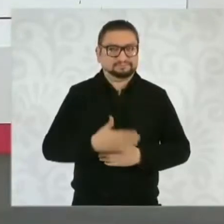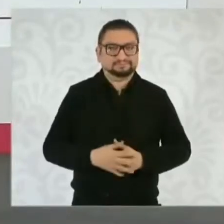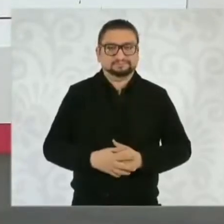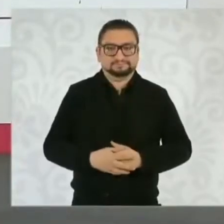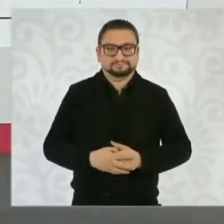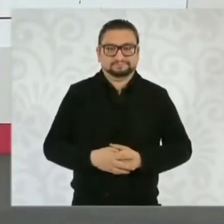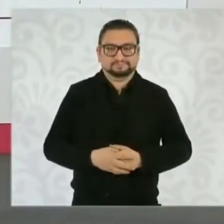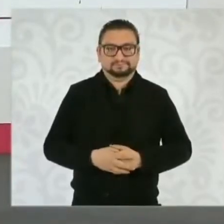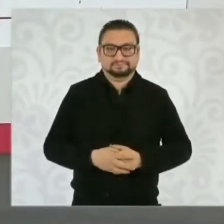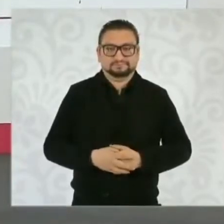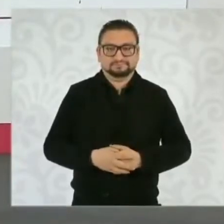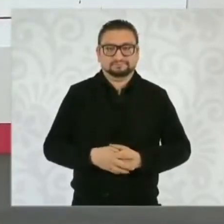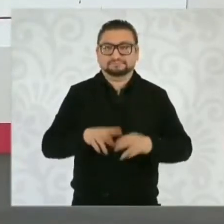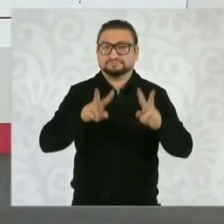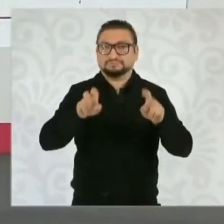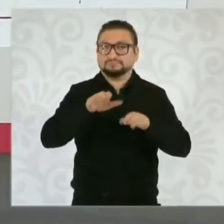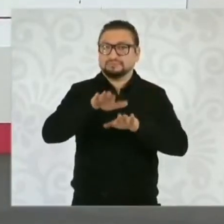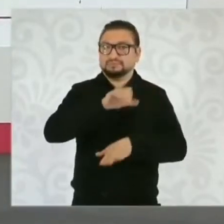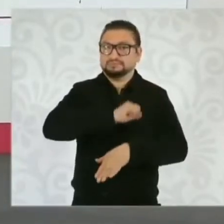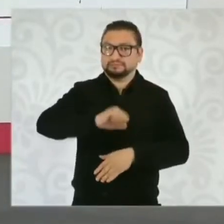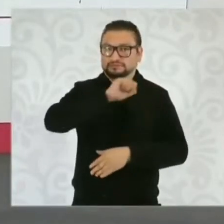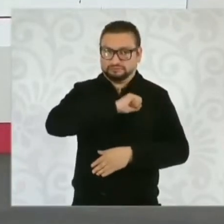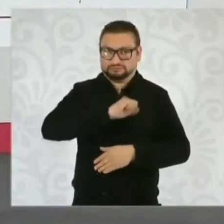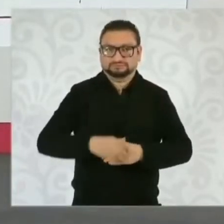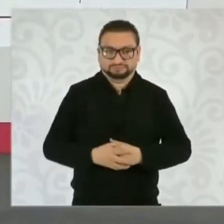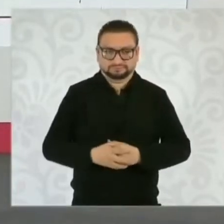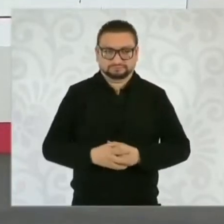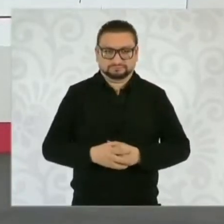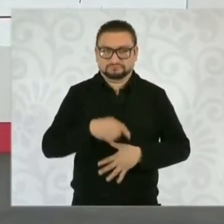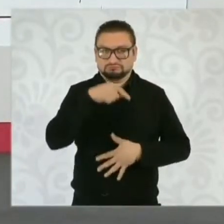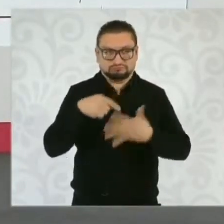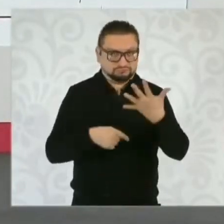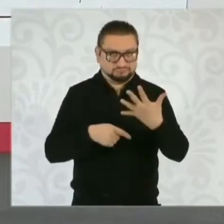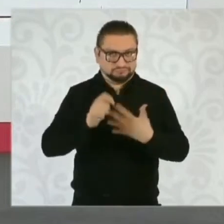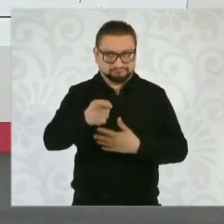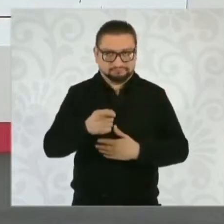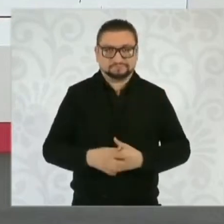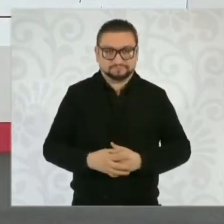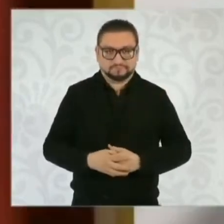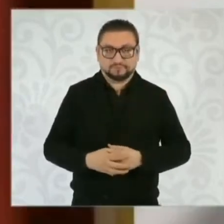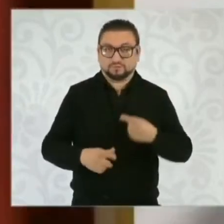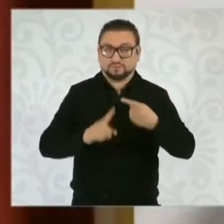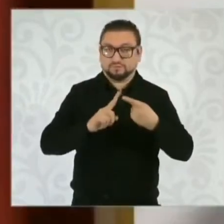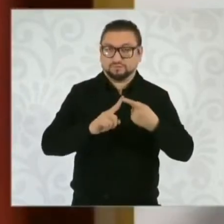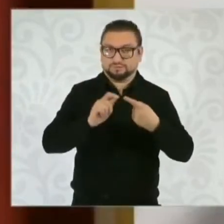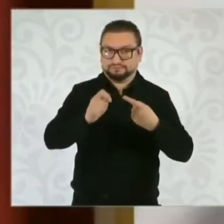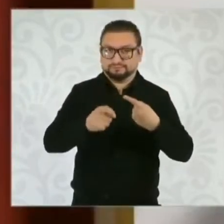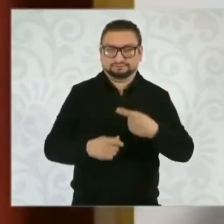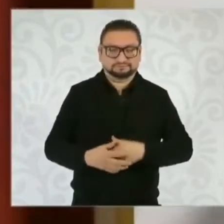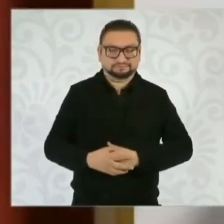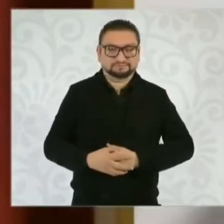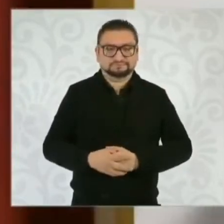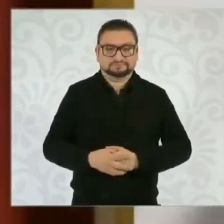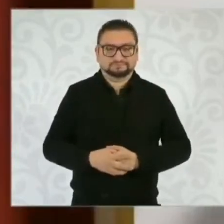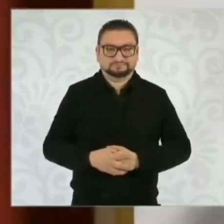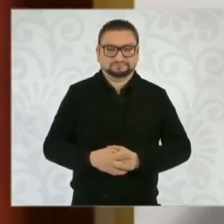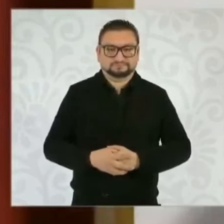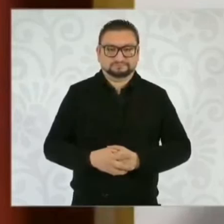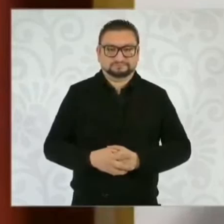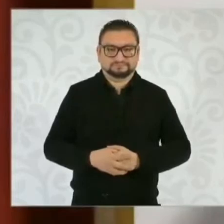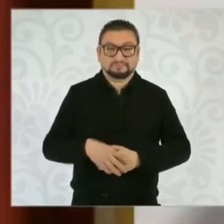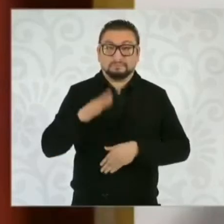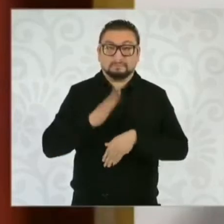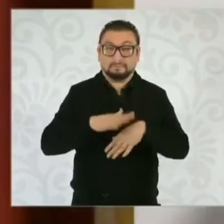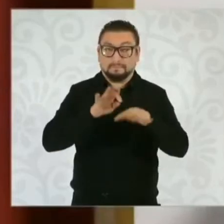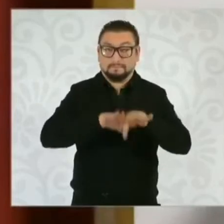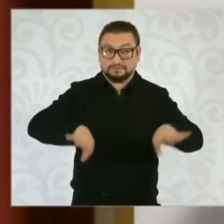Adelante. En materia de salud son los siguientes puntos. 1, poner en el centro